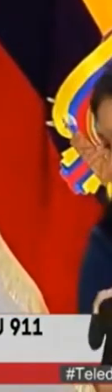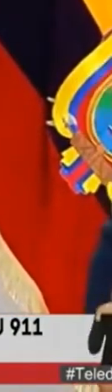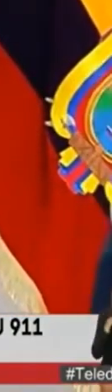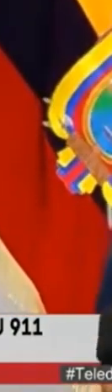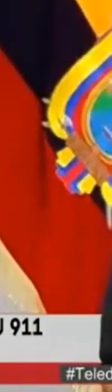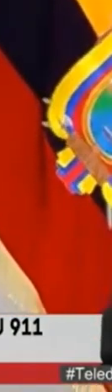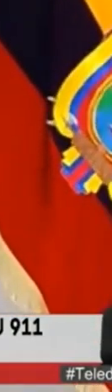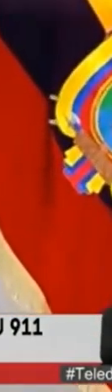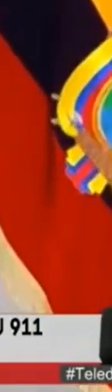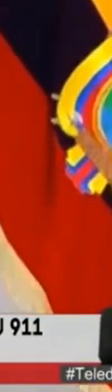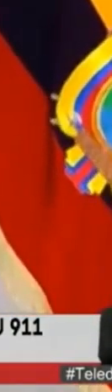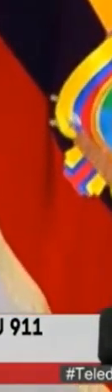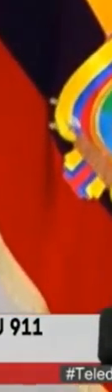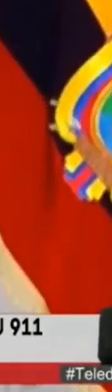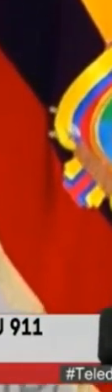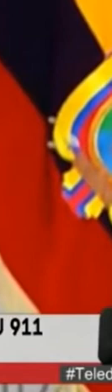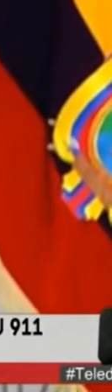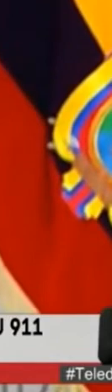un